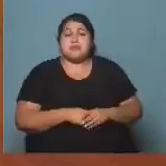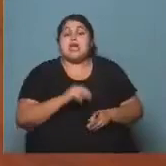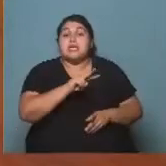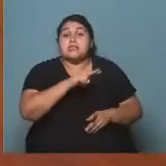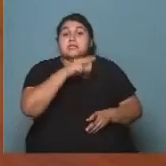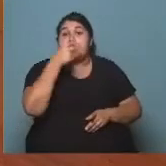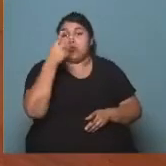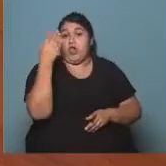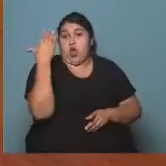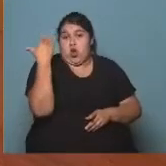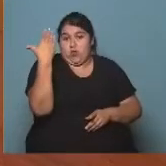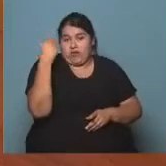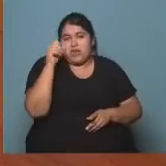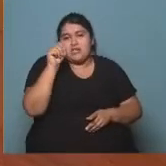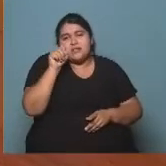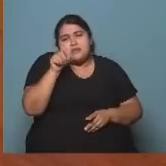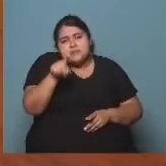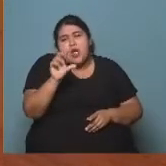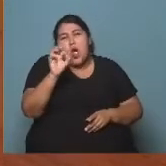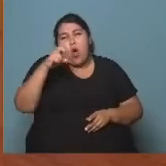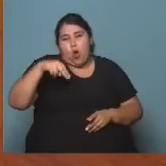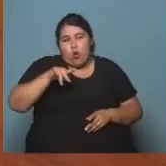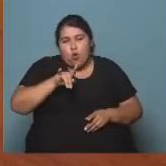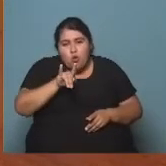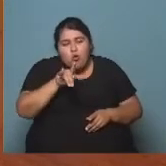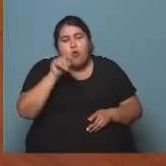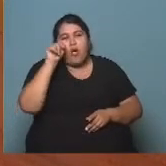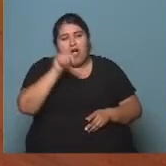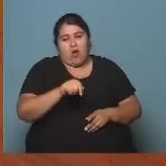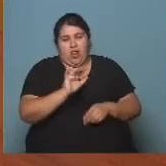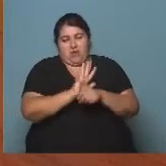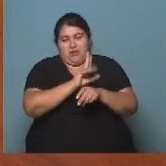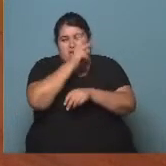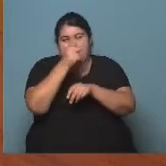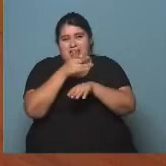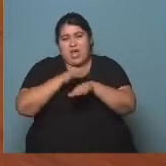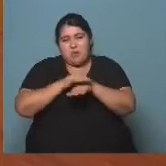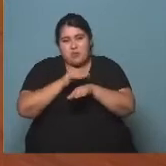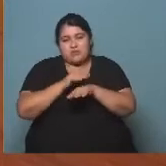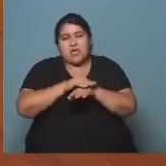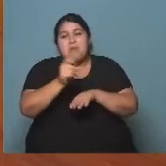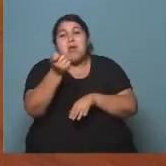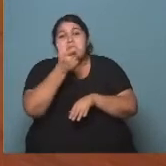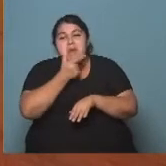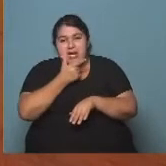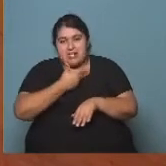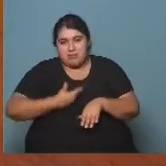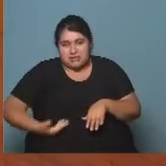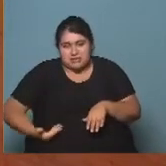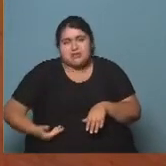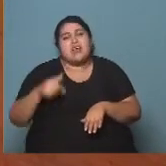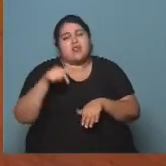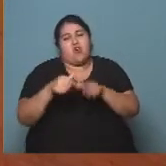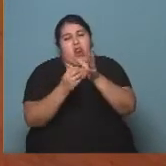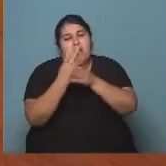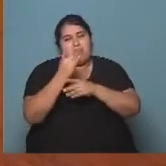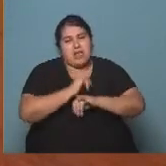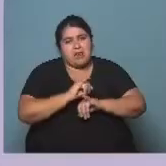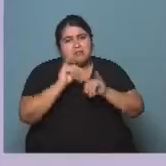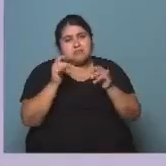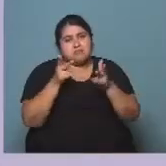De alto nivel de Naciones Unidas, la apertura de esta segunda conferencia estuvo a cargo del presidente Mauricio Macri. Fue esta mañana y esto dijo.